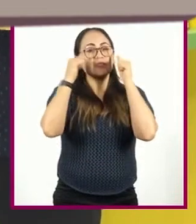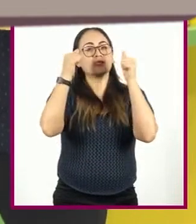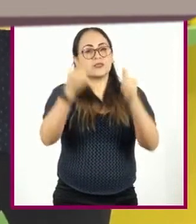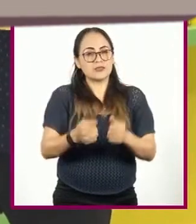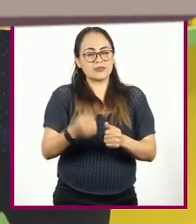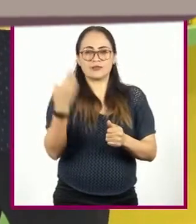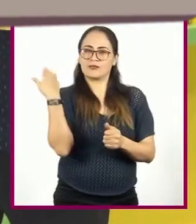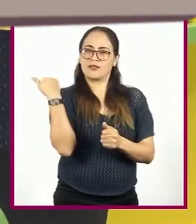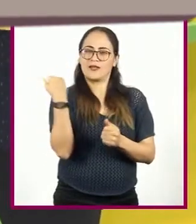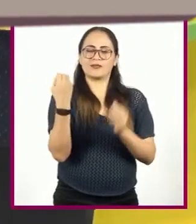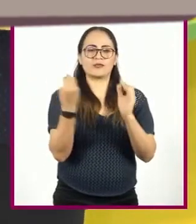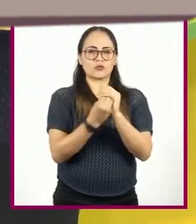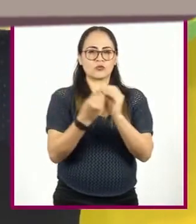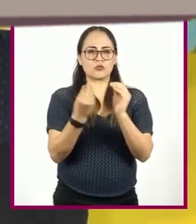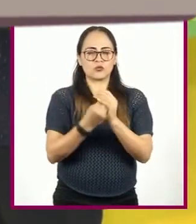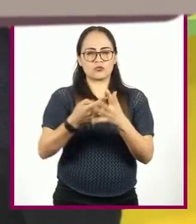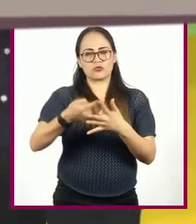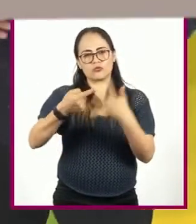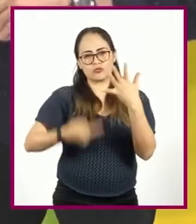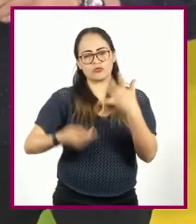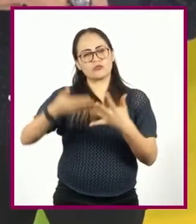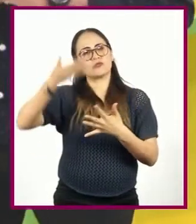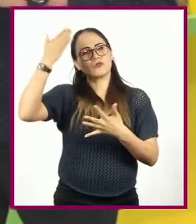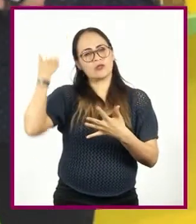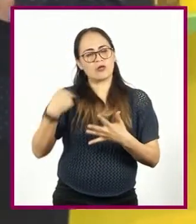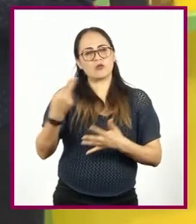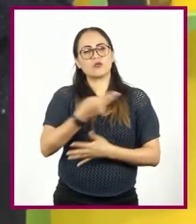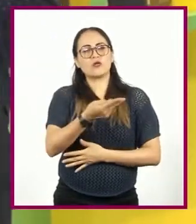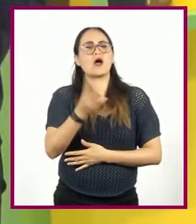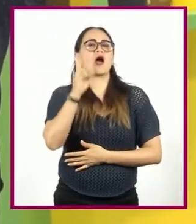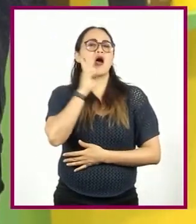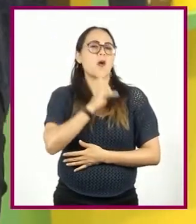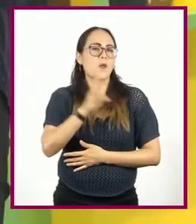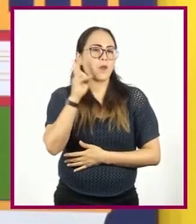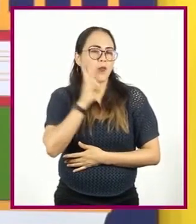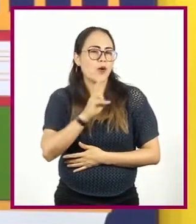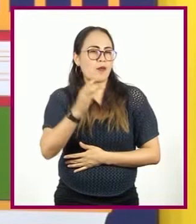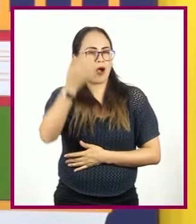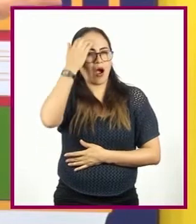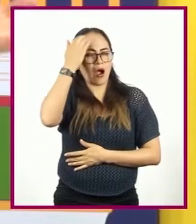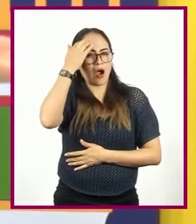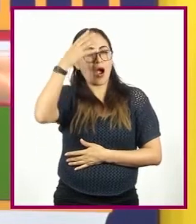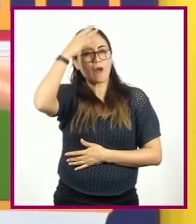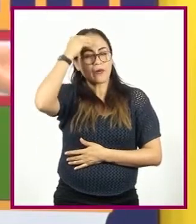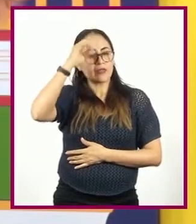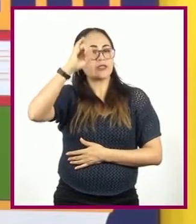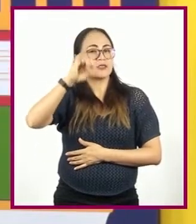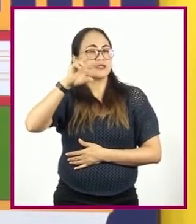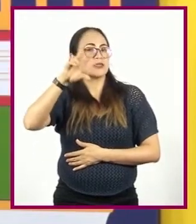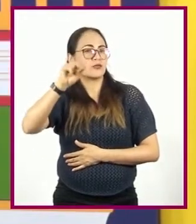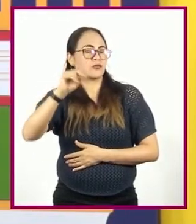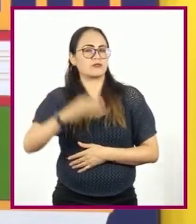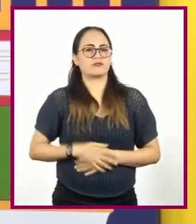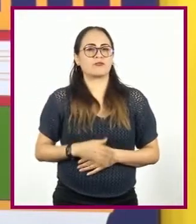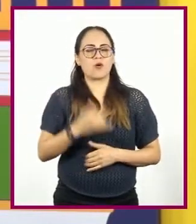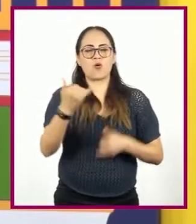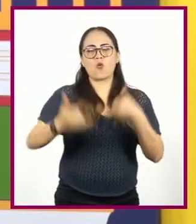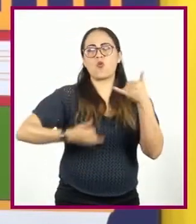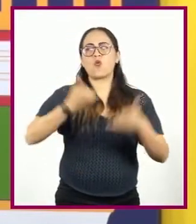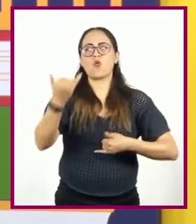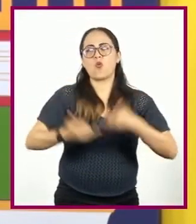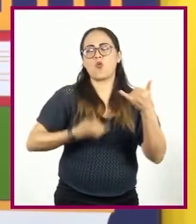las sesiones anteriores, porque vamos a poner a prueba sus conocimientos. La dinámica del juego es la